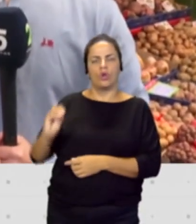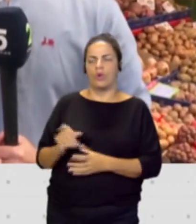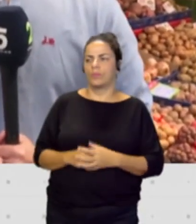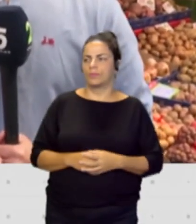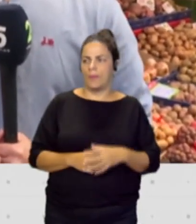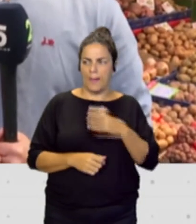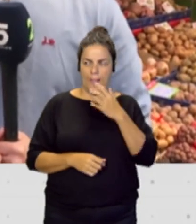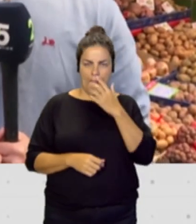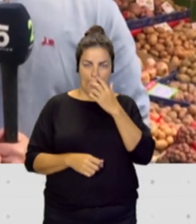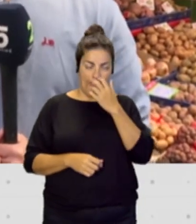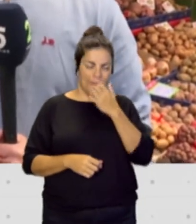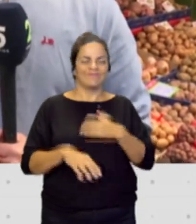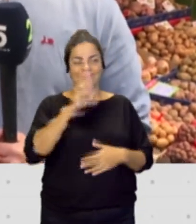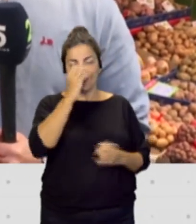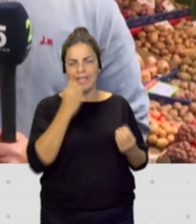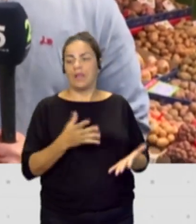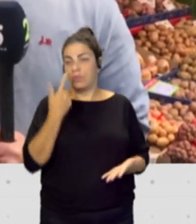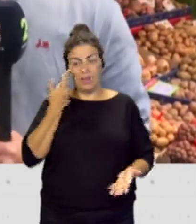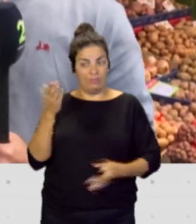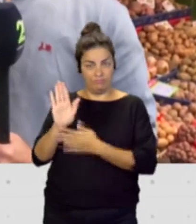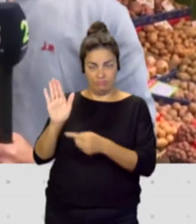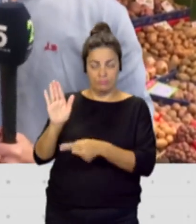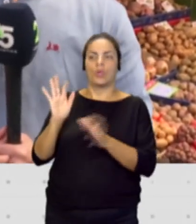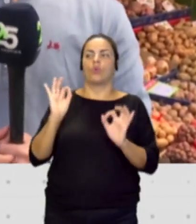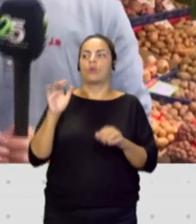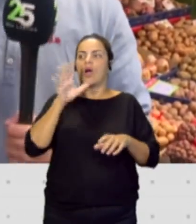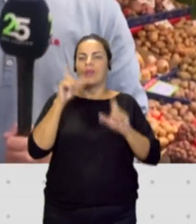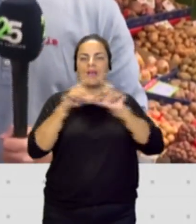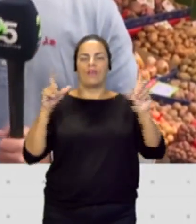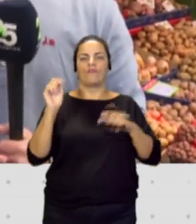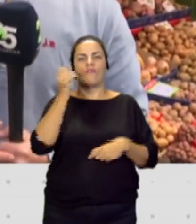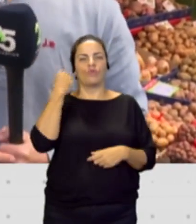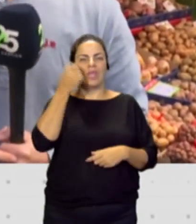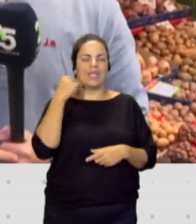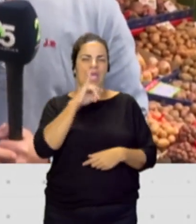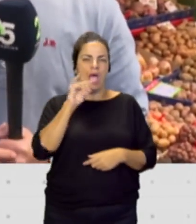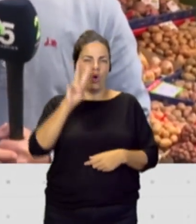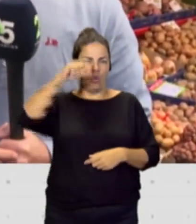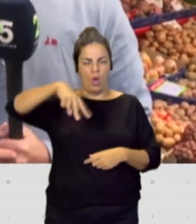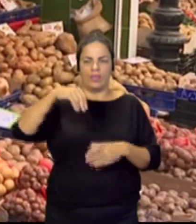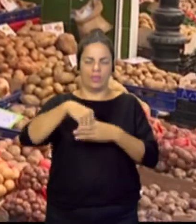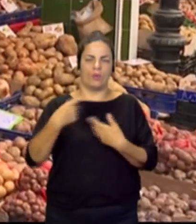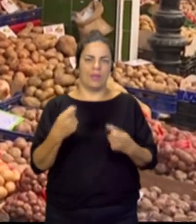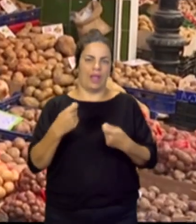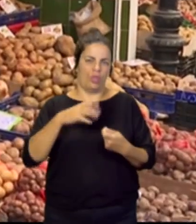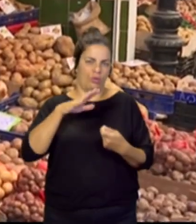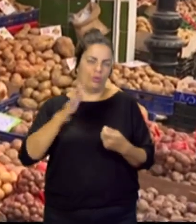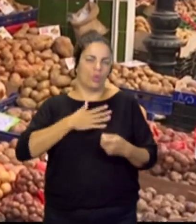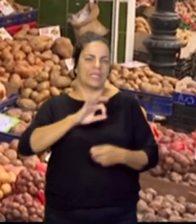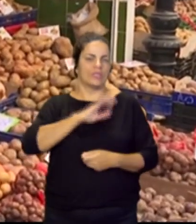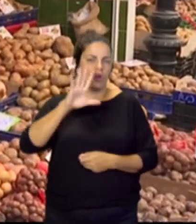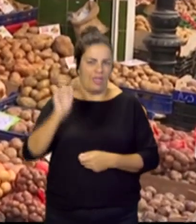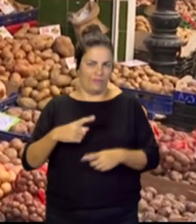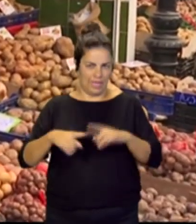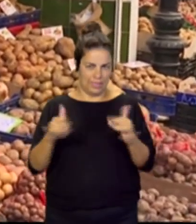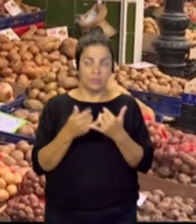cárdenes Mónica qué tal pues te lo voy a enseñar inmediatamente estamos En la frutería Juan aquí en el mercado Nuestra Señora de África de Santa Cruz de tenerife Mira estamos hablando del precio